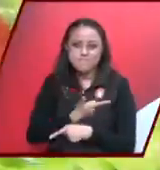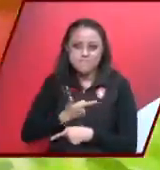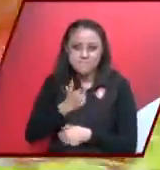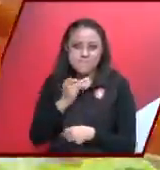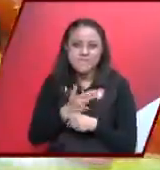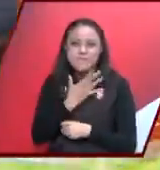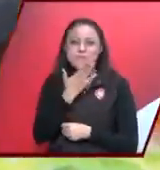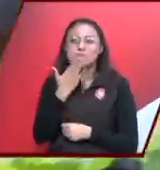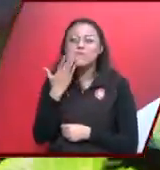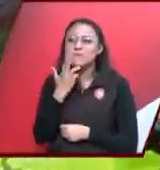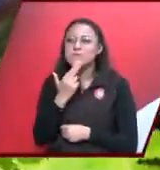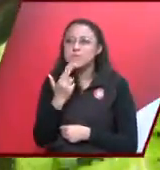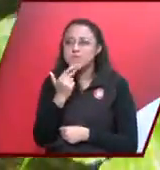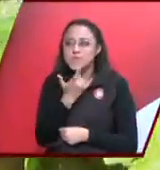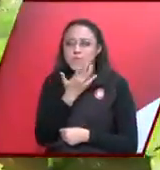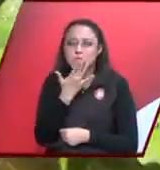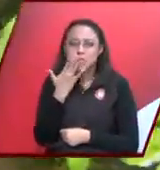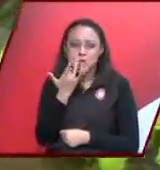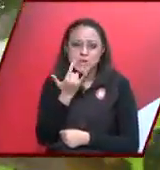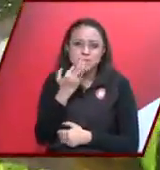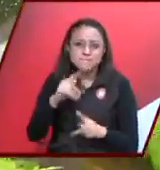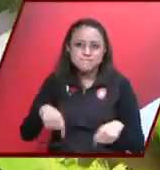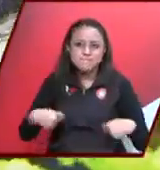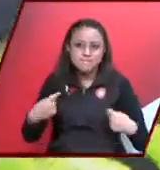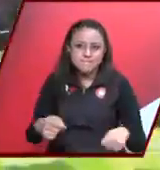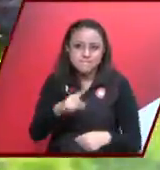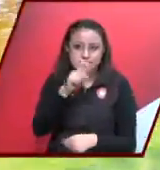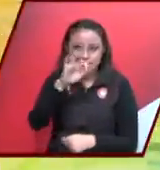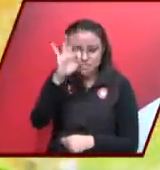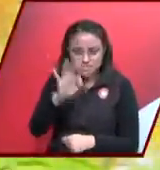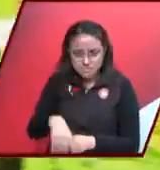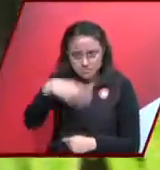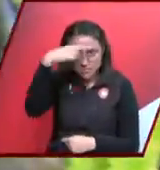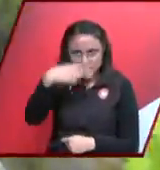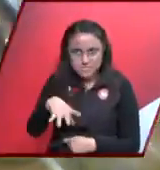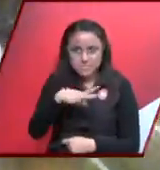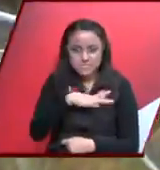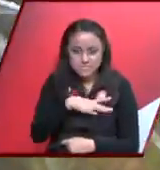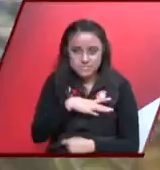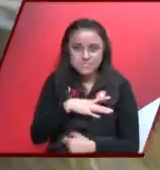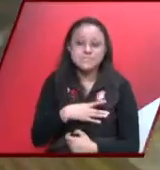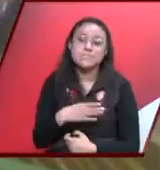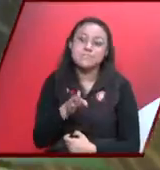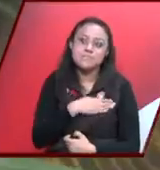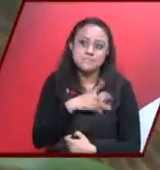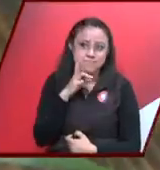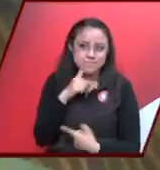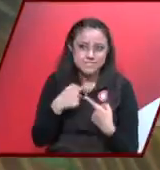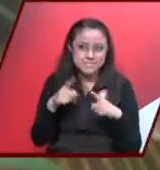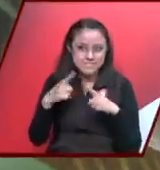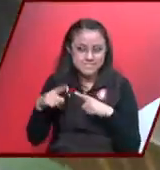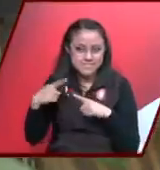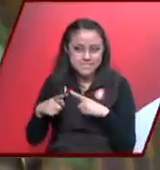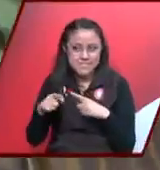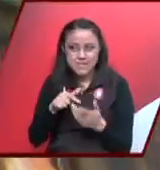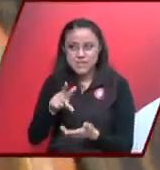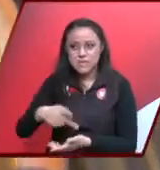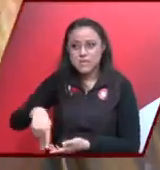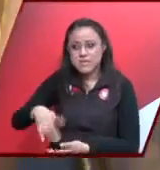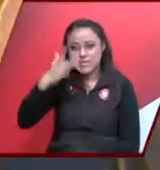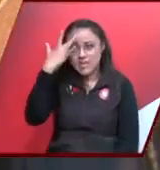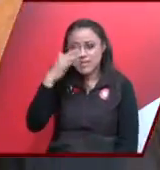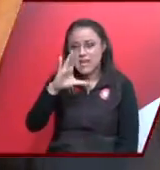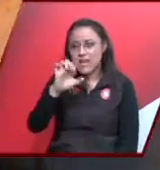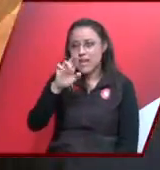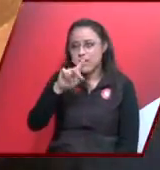estos sabores deliciosos, este dulce tradicional 100% mexicano, y que bueno, que resalta muchísimo en el pueblo de Santa Cruz,